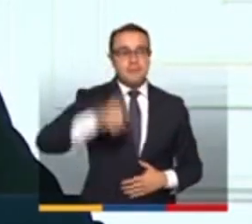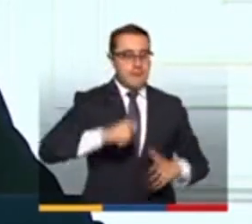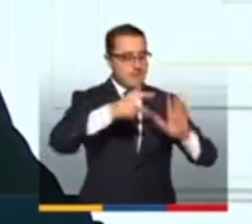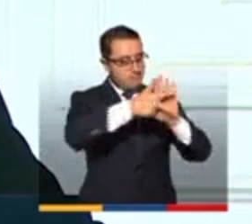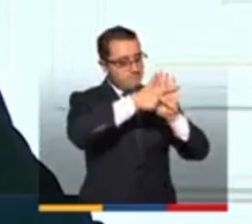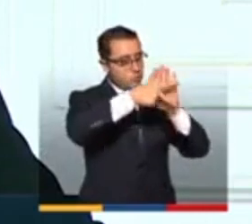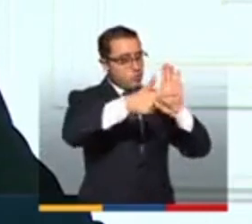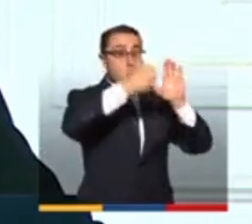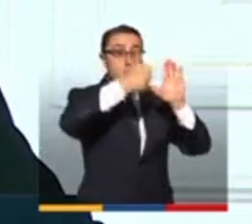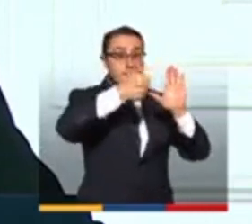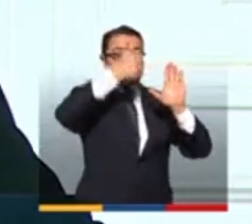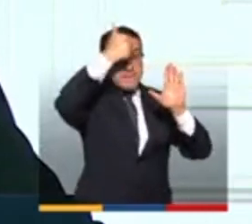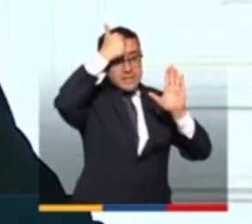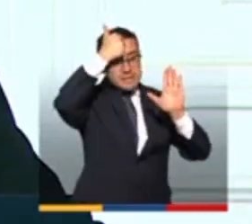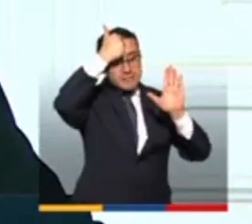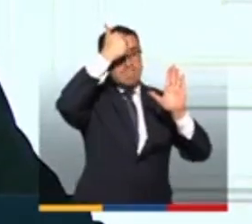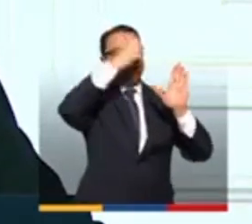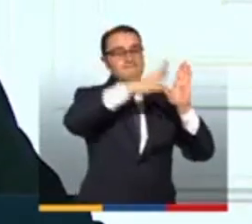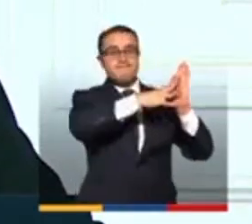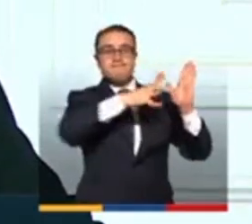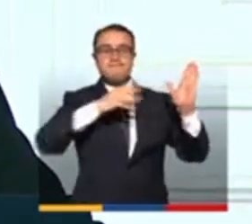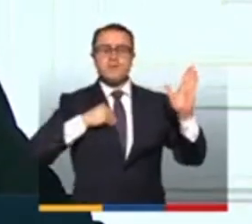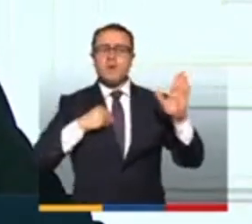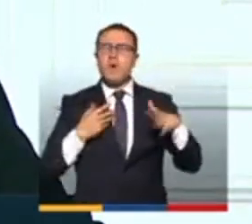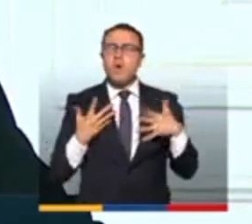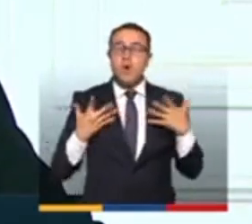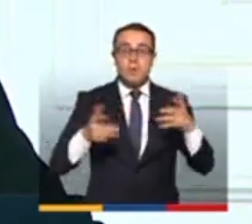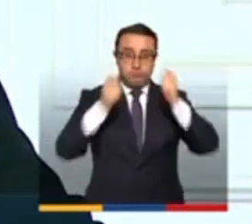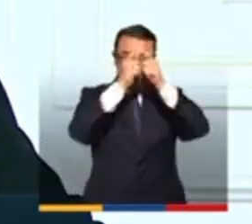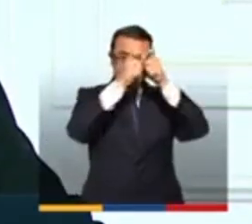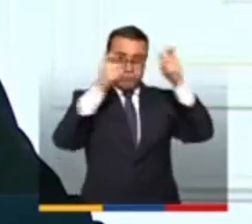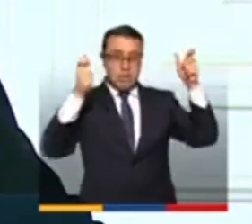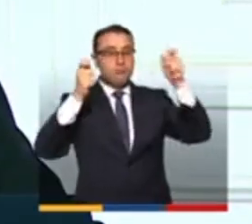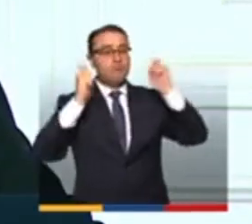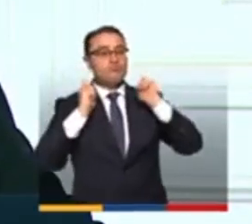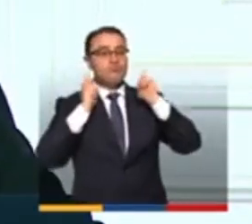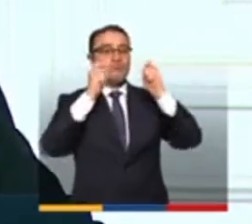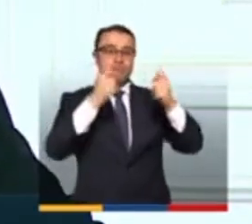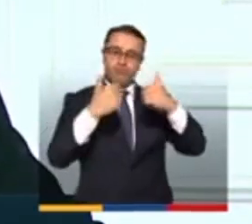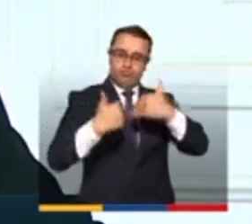Constitución que le entrega al Estado el papel rector de los